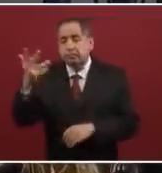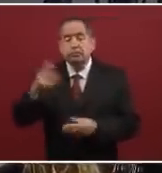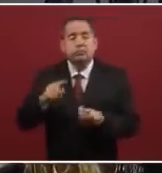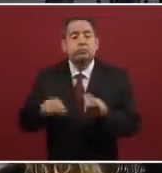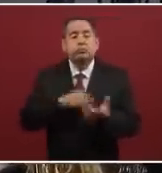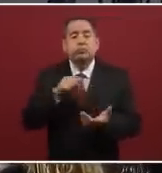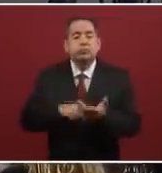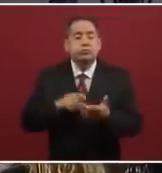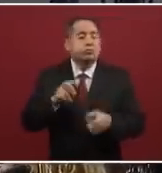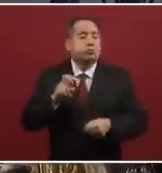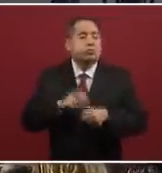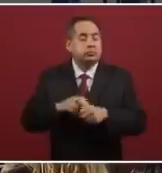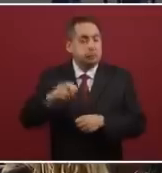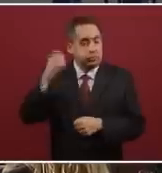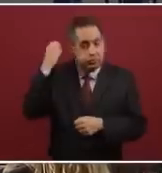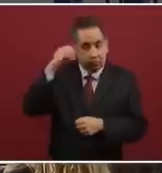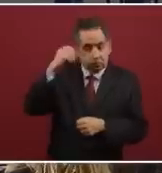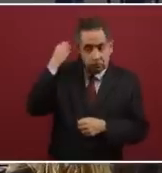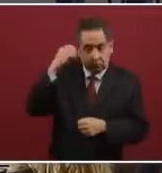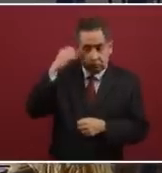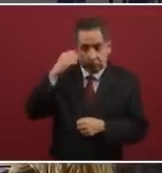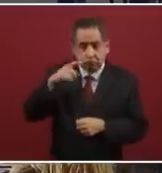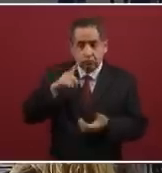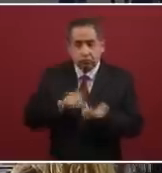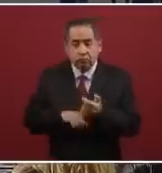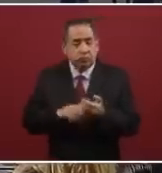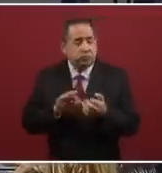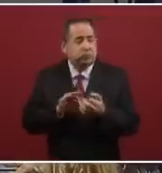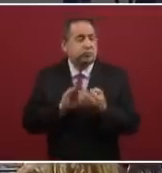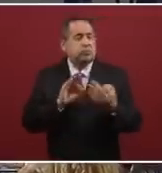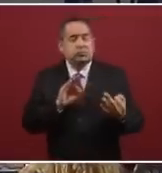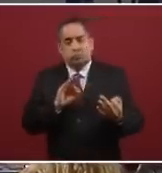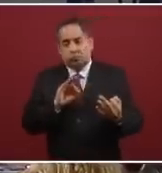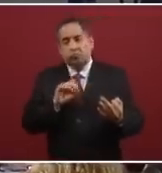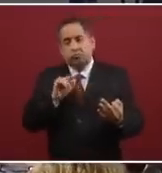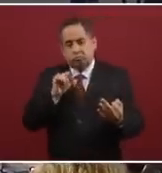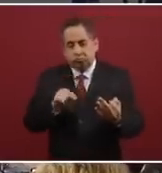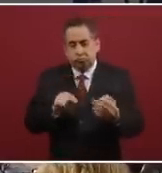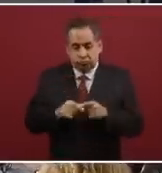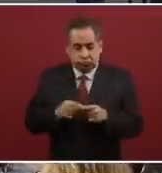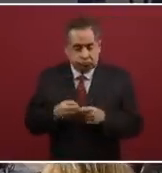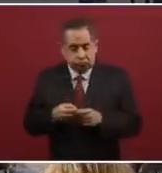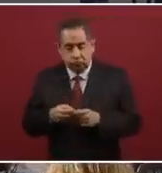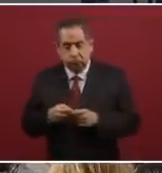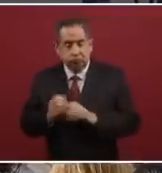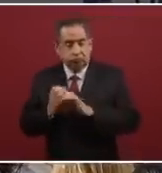Villa de Tutepec, Oaxaca, que está a una distancia considerable de su punto de abasto,